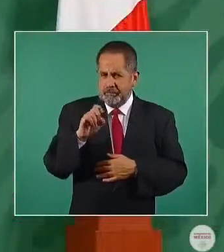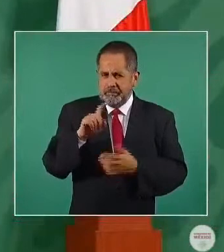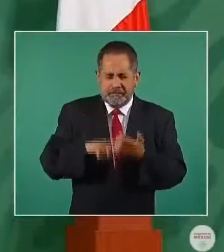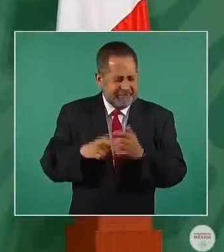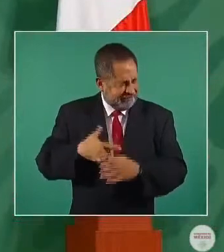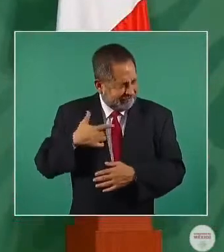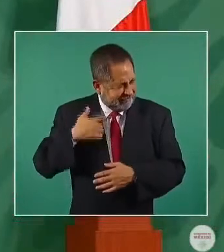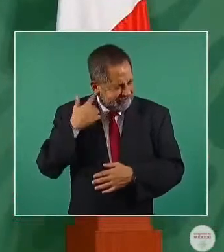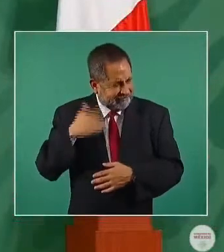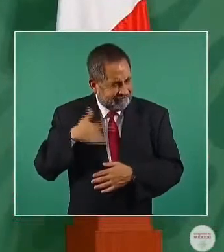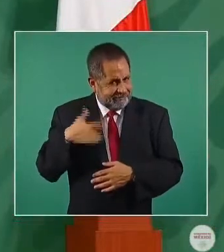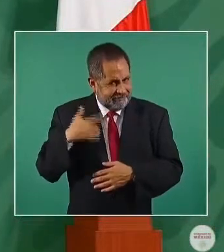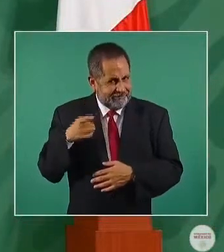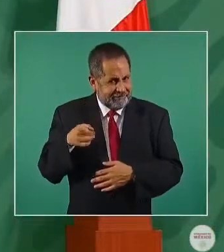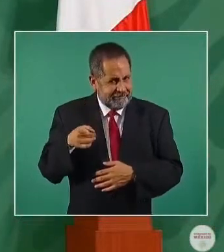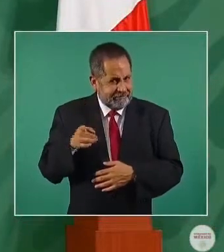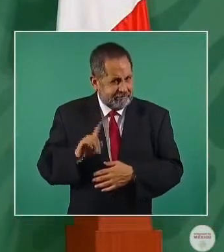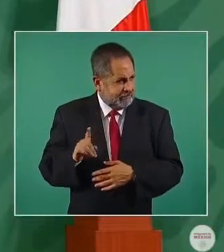suena.